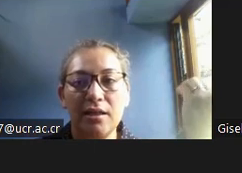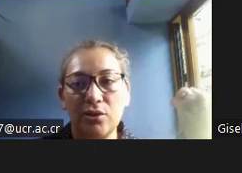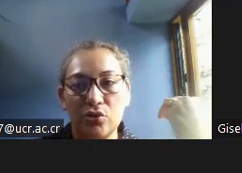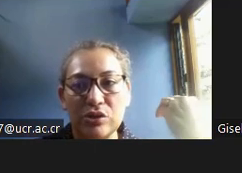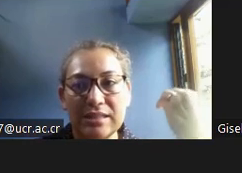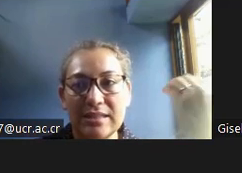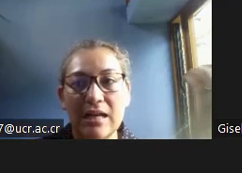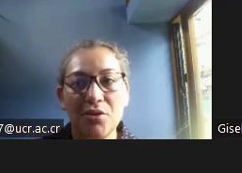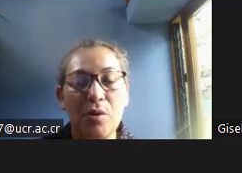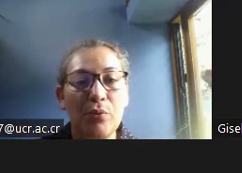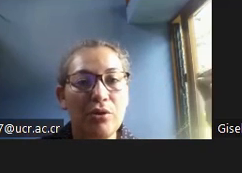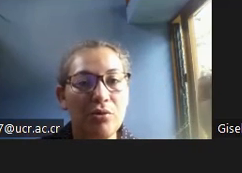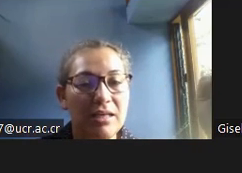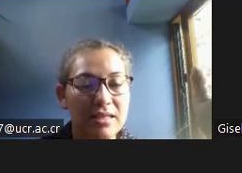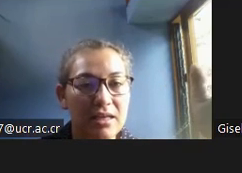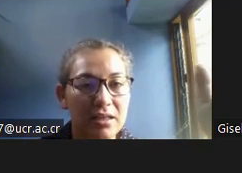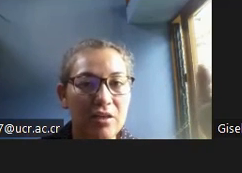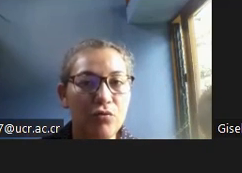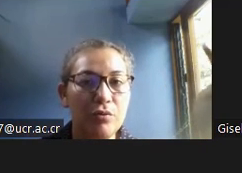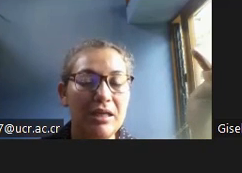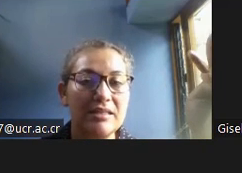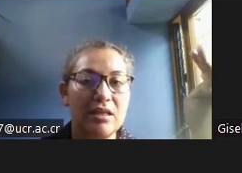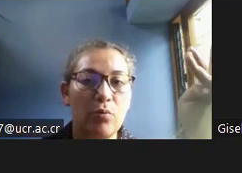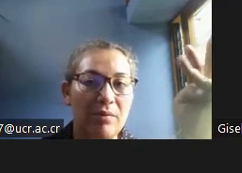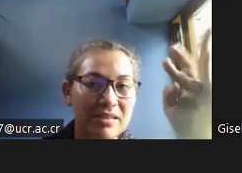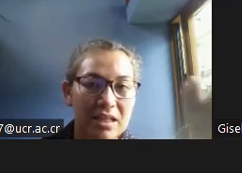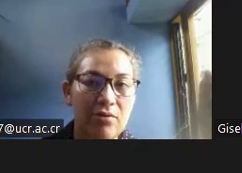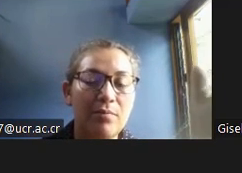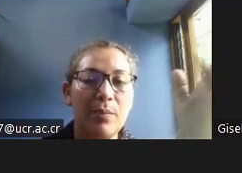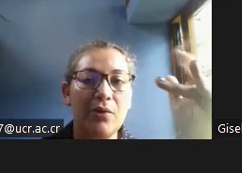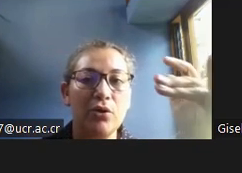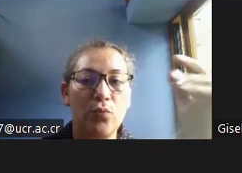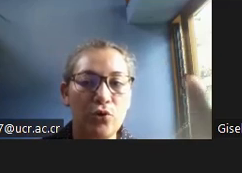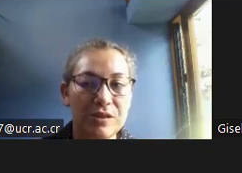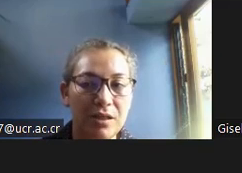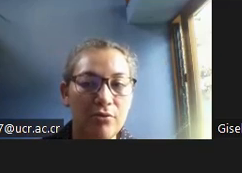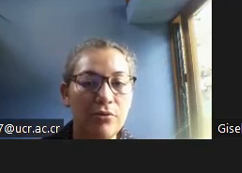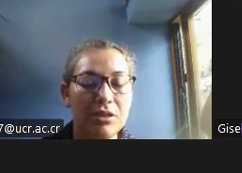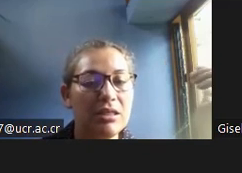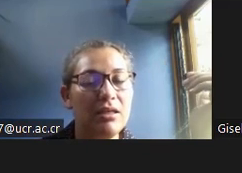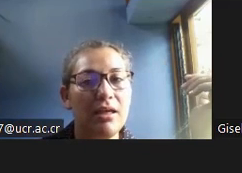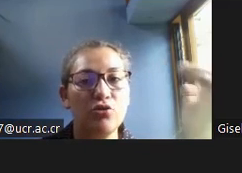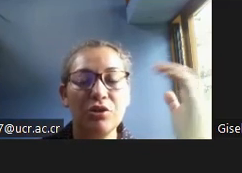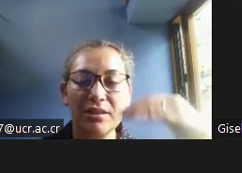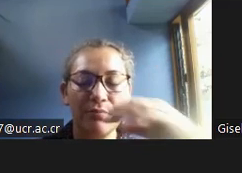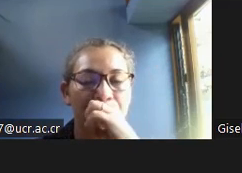explicar. Entonces, si alguien no ha podido ingresar al Classroom, igual me escribe para ver cómo los agrego.